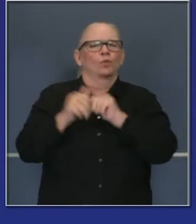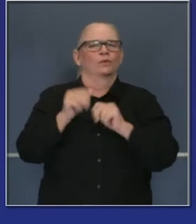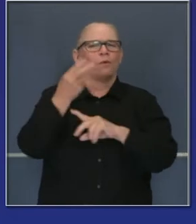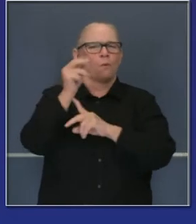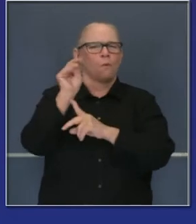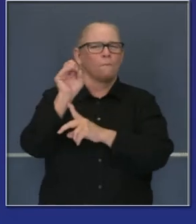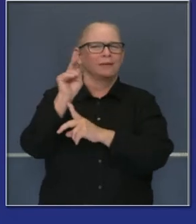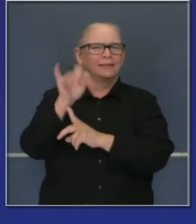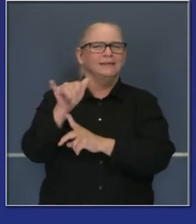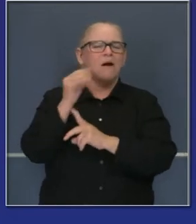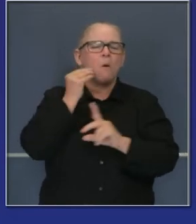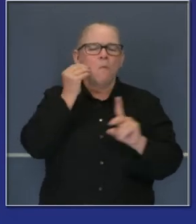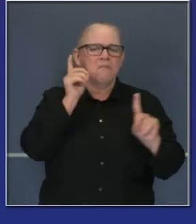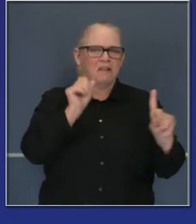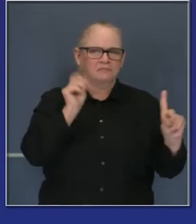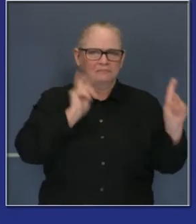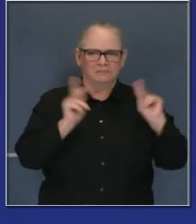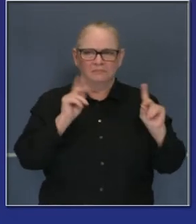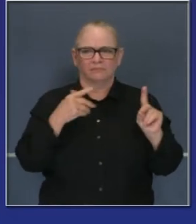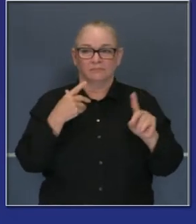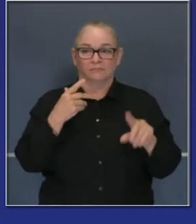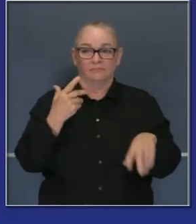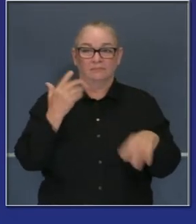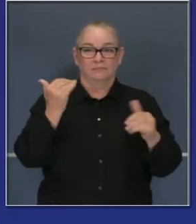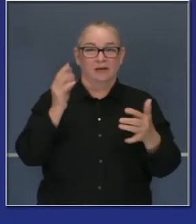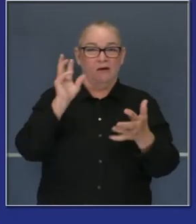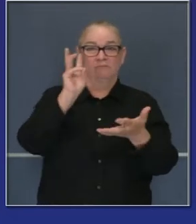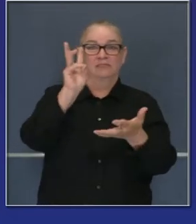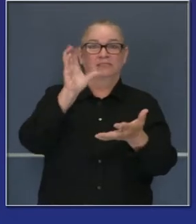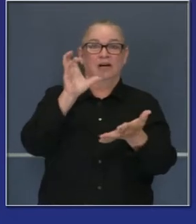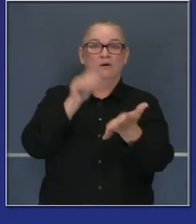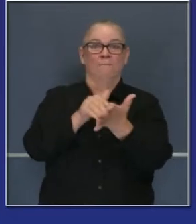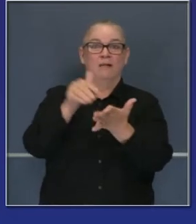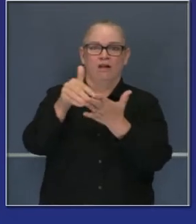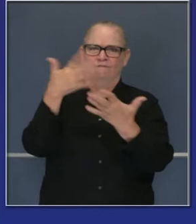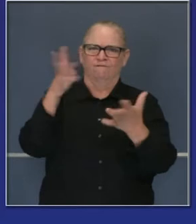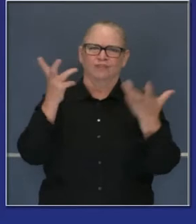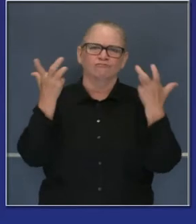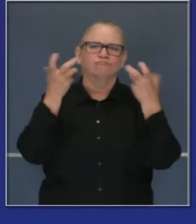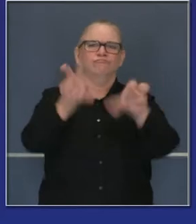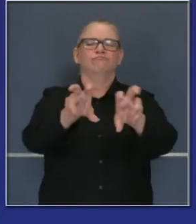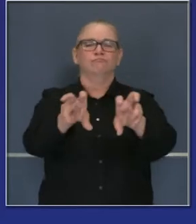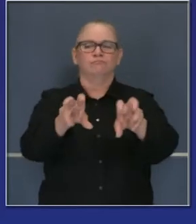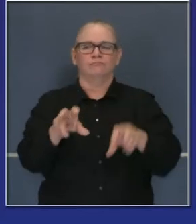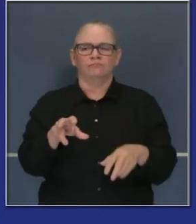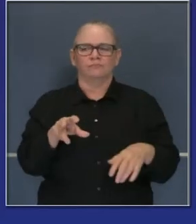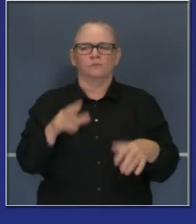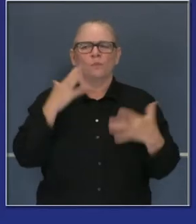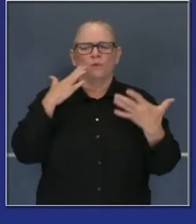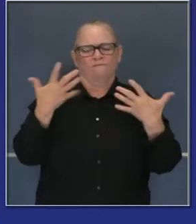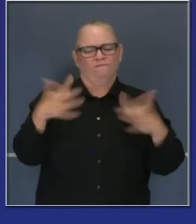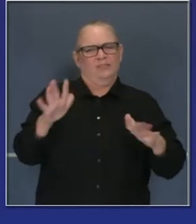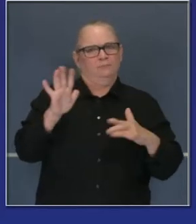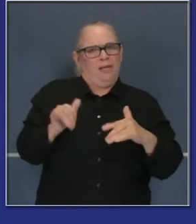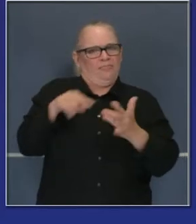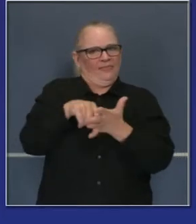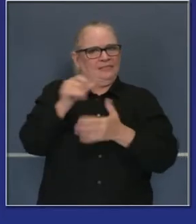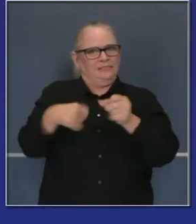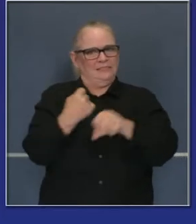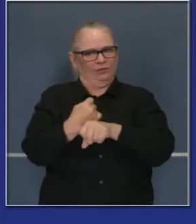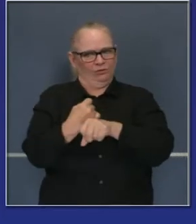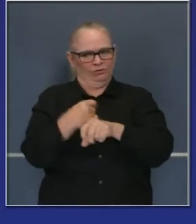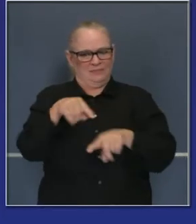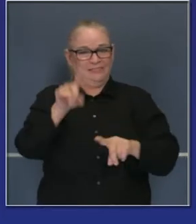este objeto objetivo de invertir 600 millones de dólares en este espacio tiene que terminarse antes del final del año